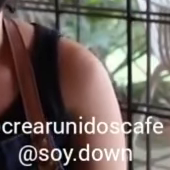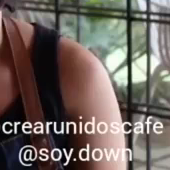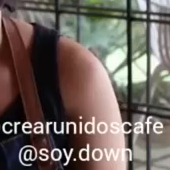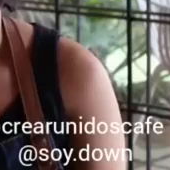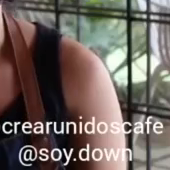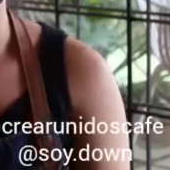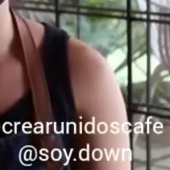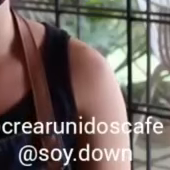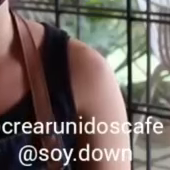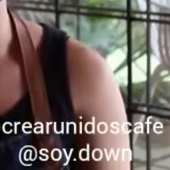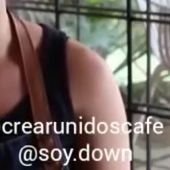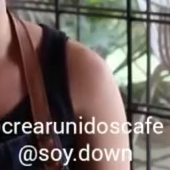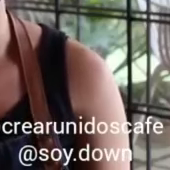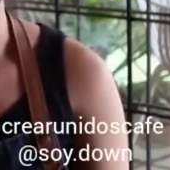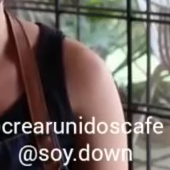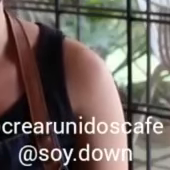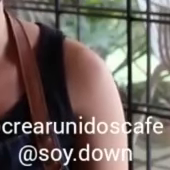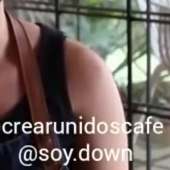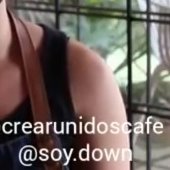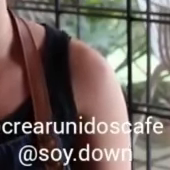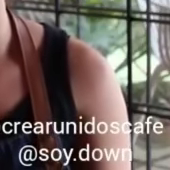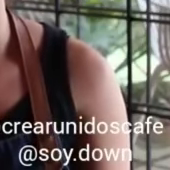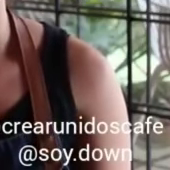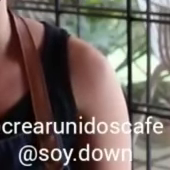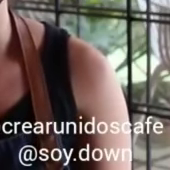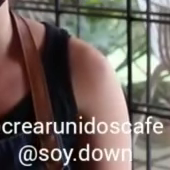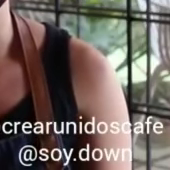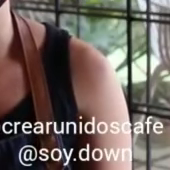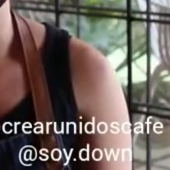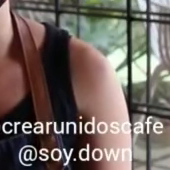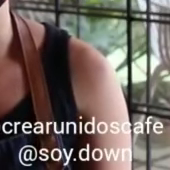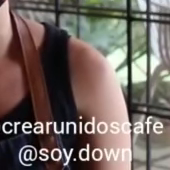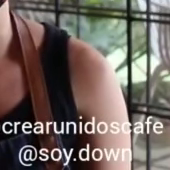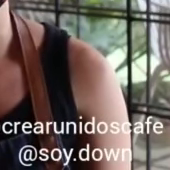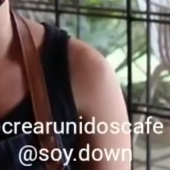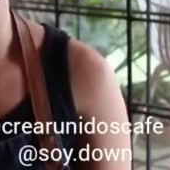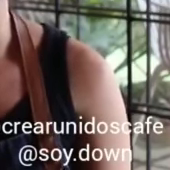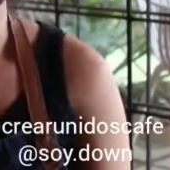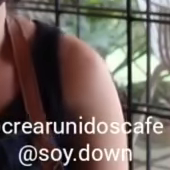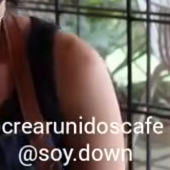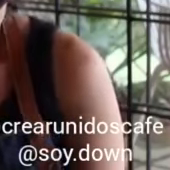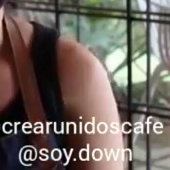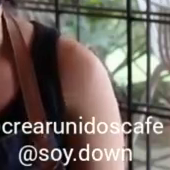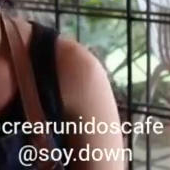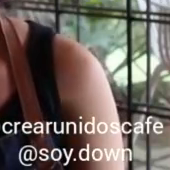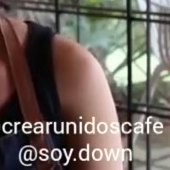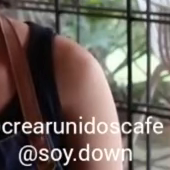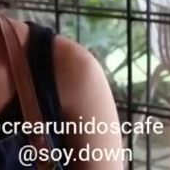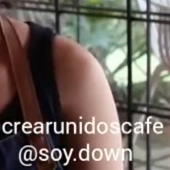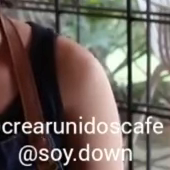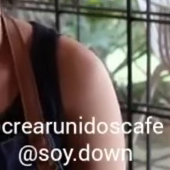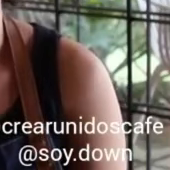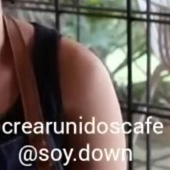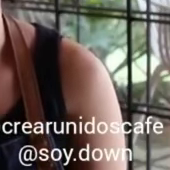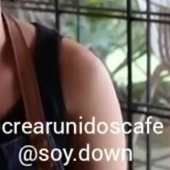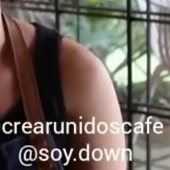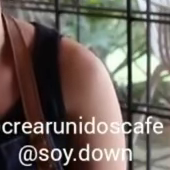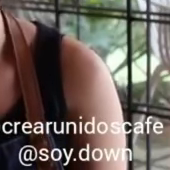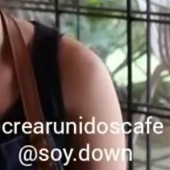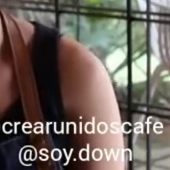no tengo que rogarle nunca se quejan y generalmente hay que mandarlos a